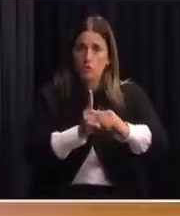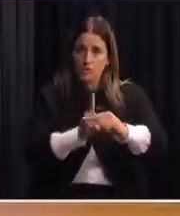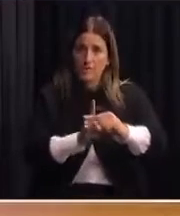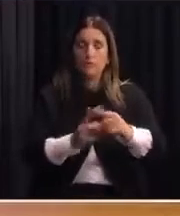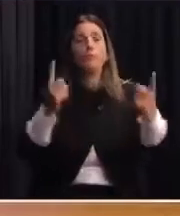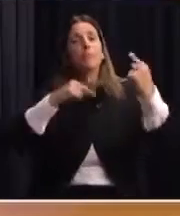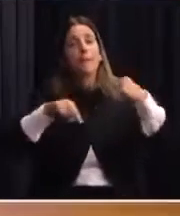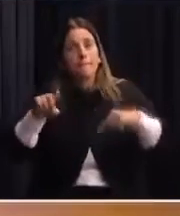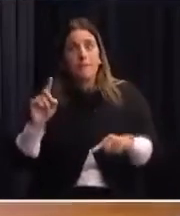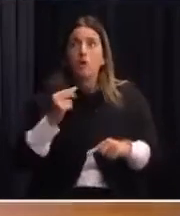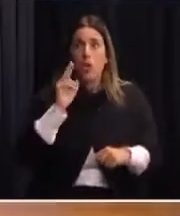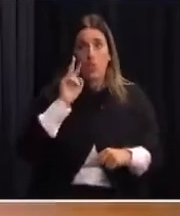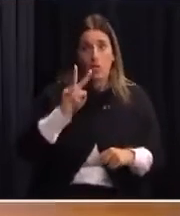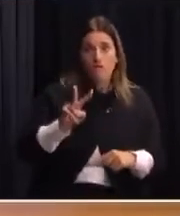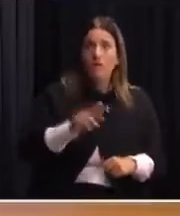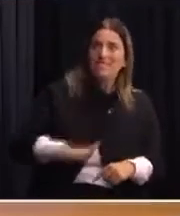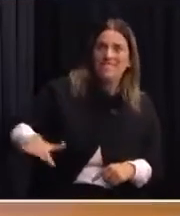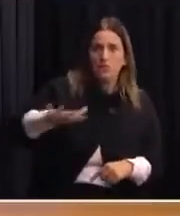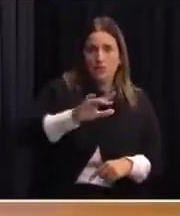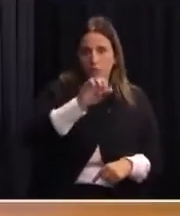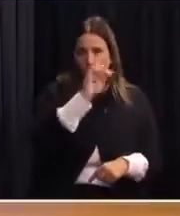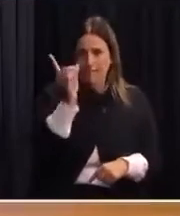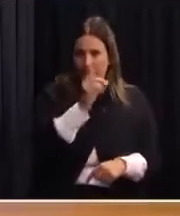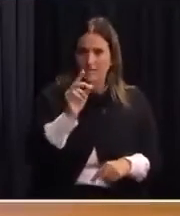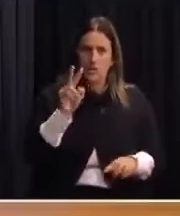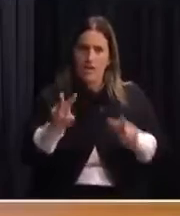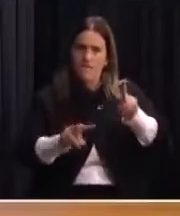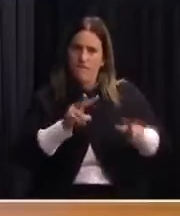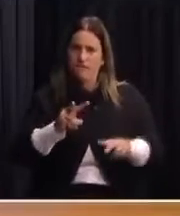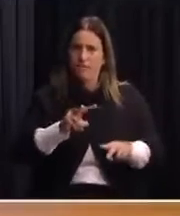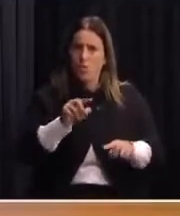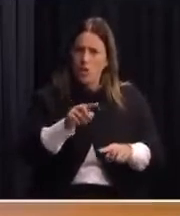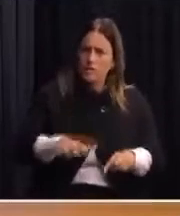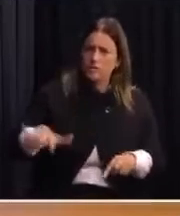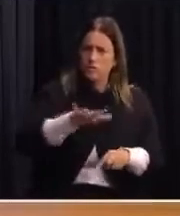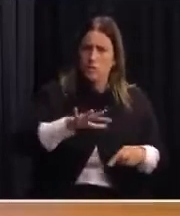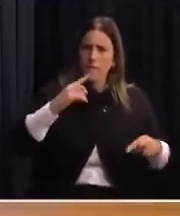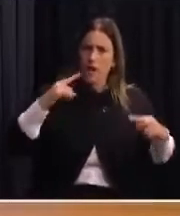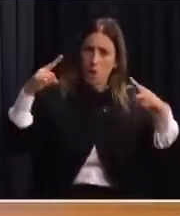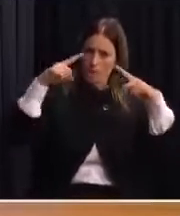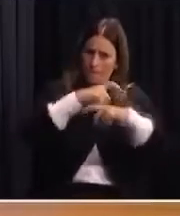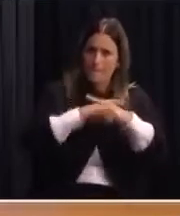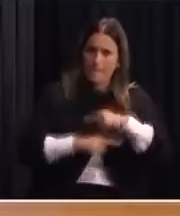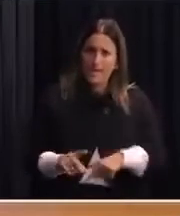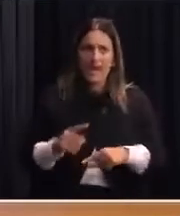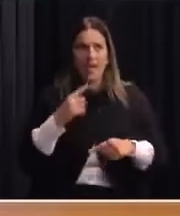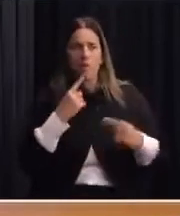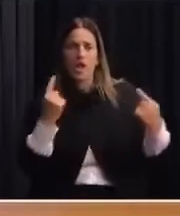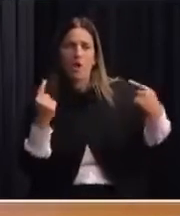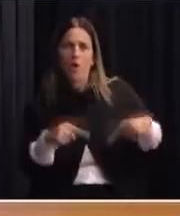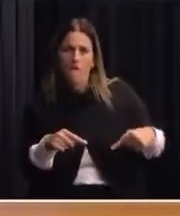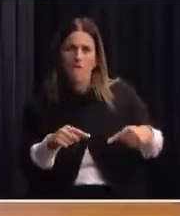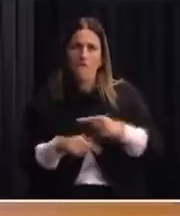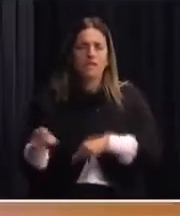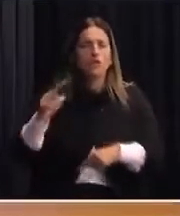cuando uno mira el contexto internacional observa un panorama más complejo por el conflicto entre